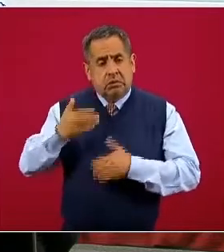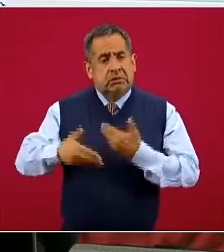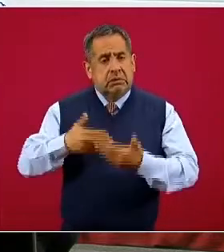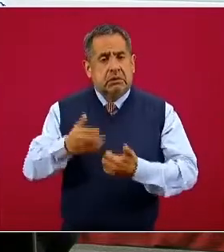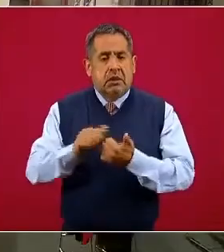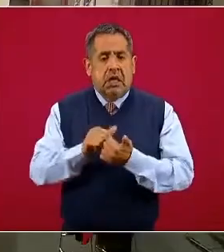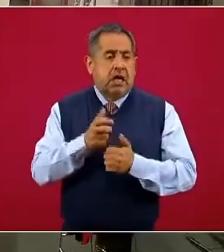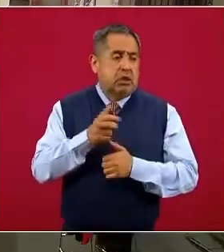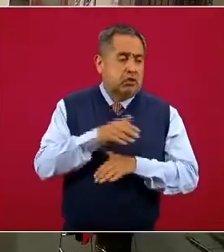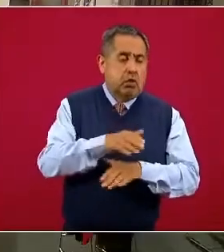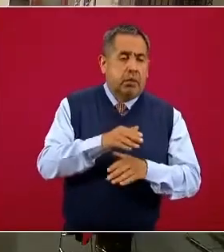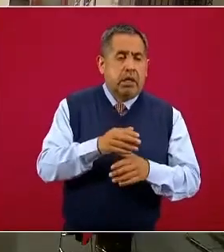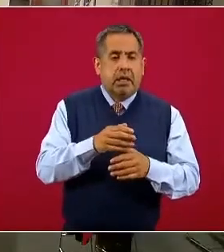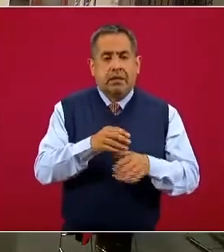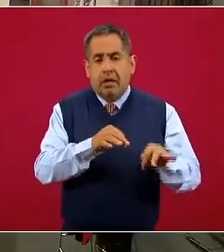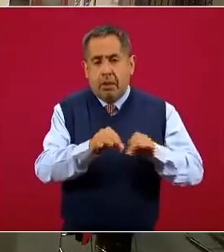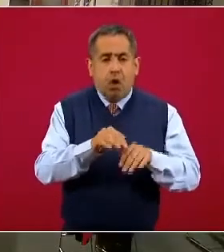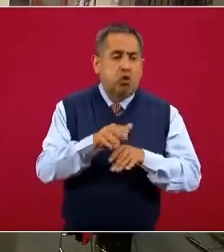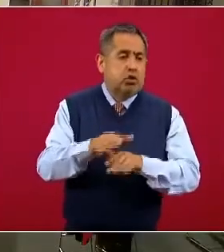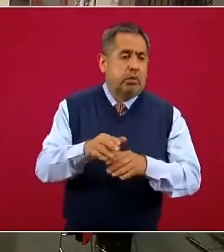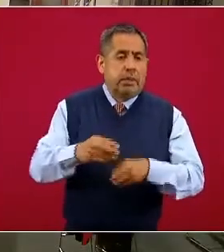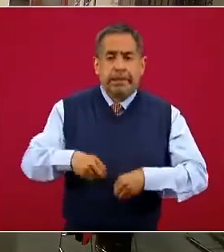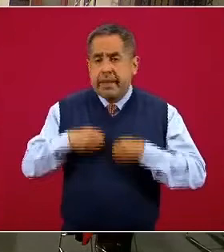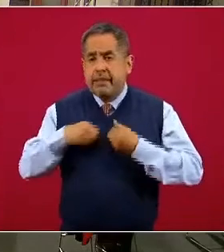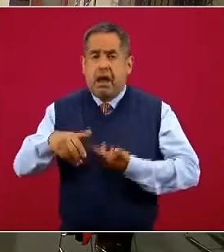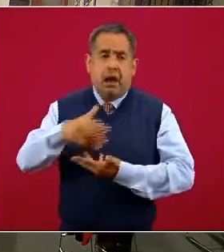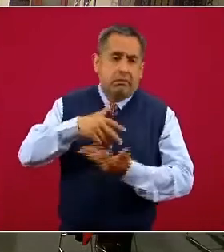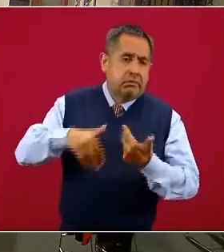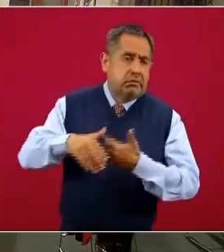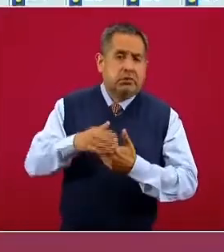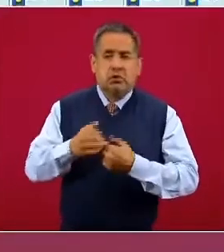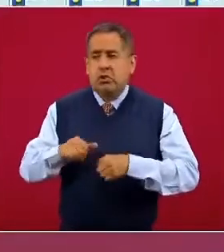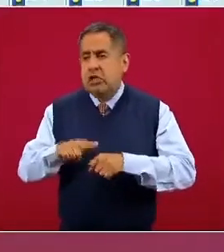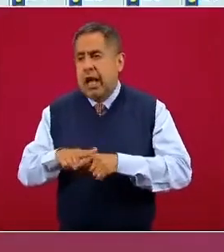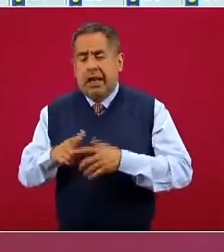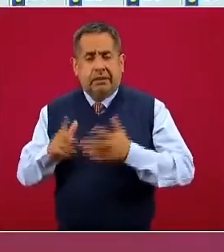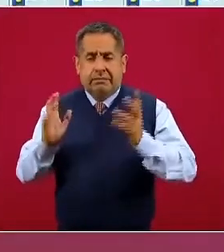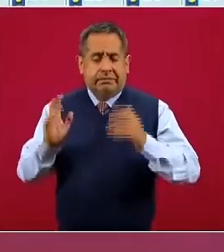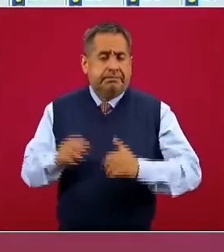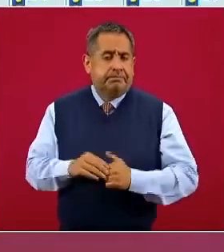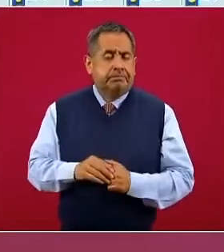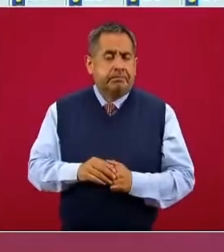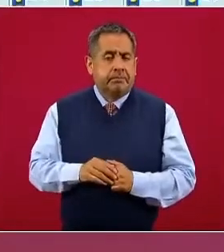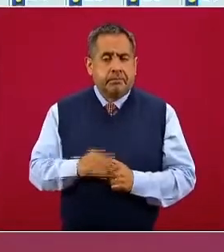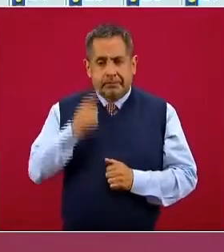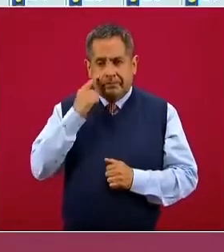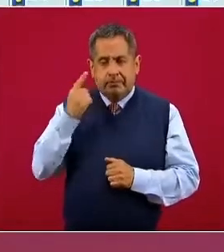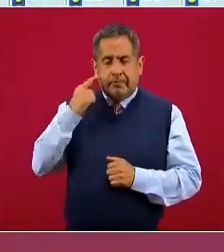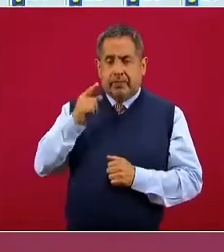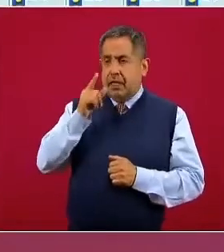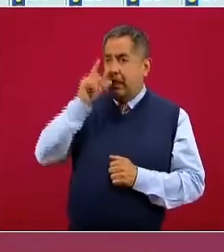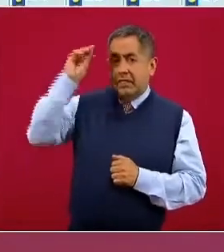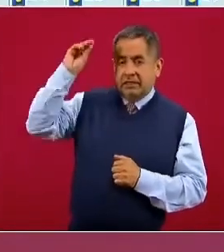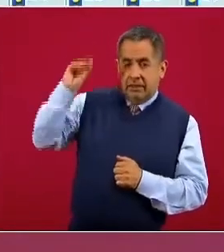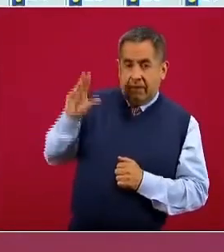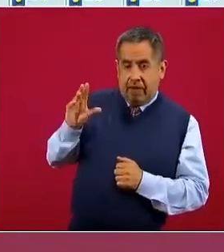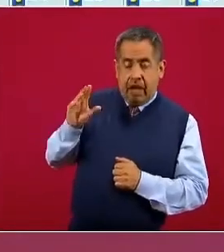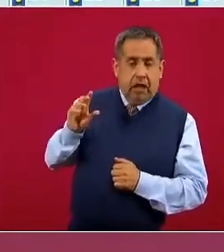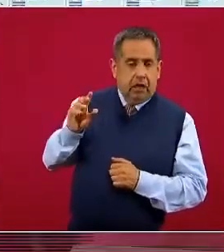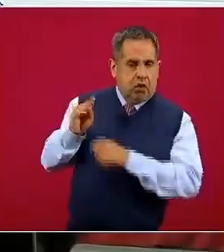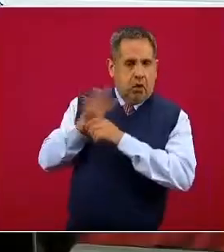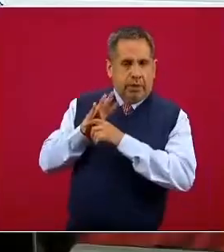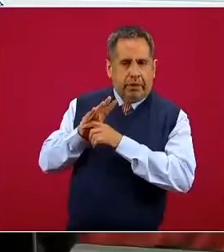laboral como en lo social. Sin embargo, lo que hemos visto también en últimas semanas es que el mismo semáforo de riesgo COVID, que